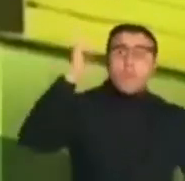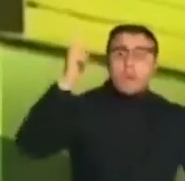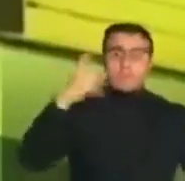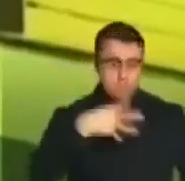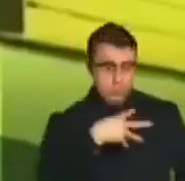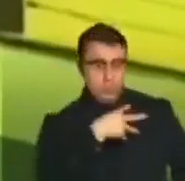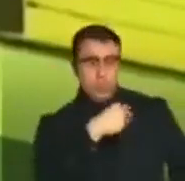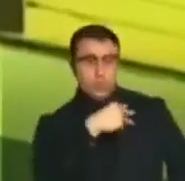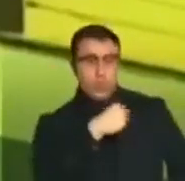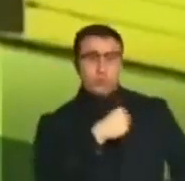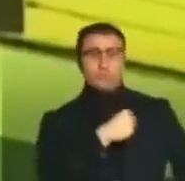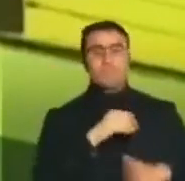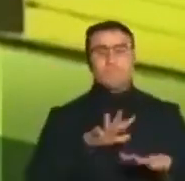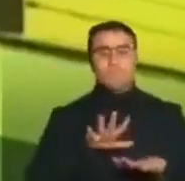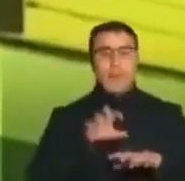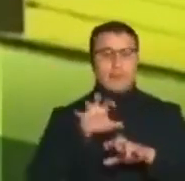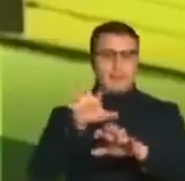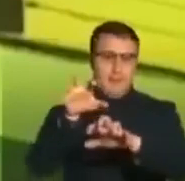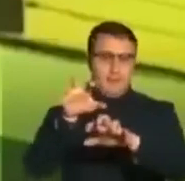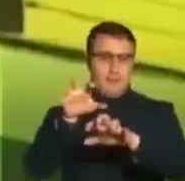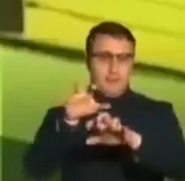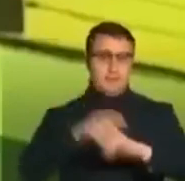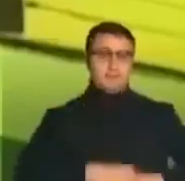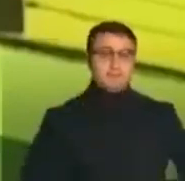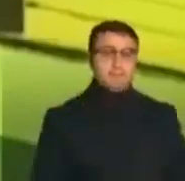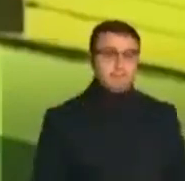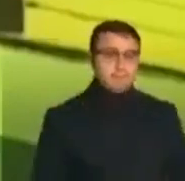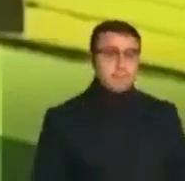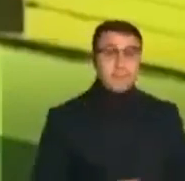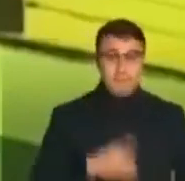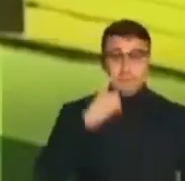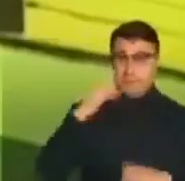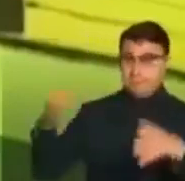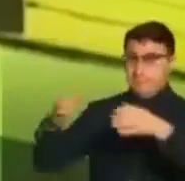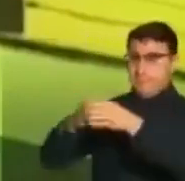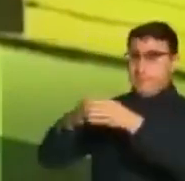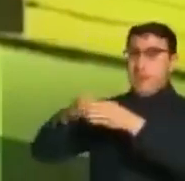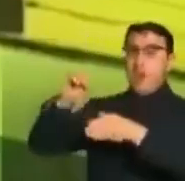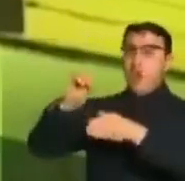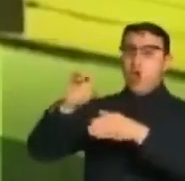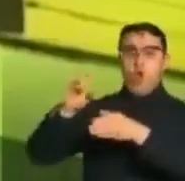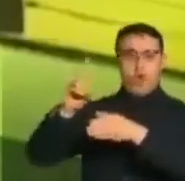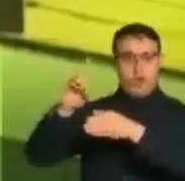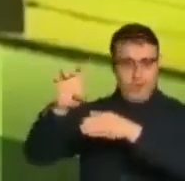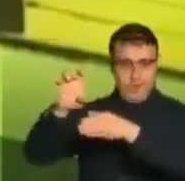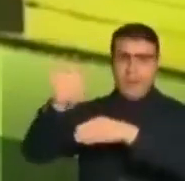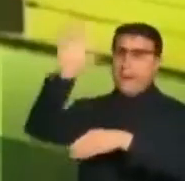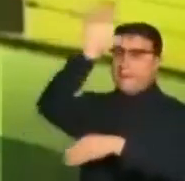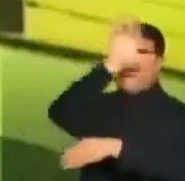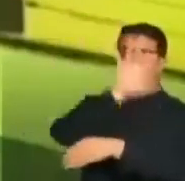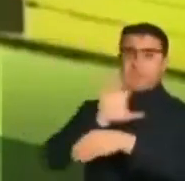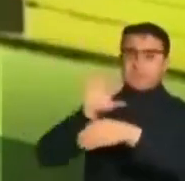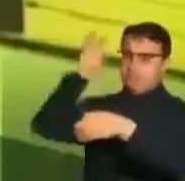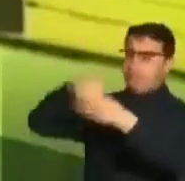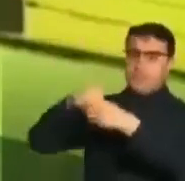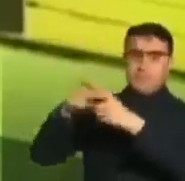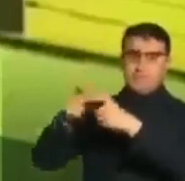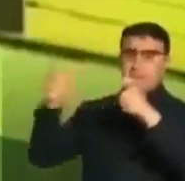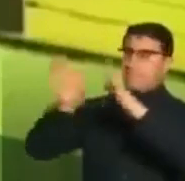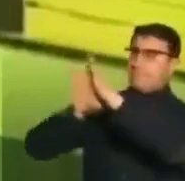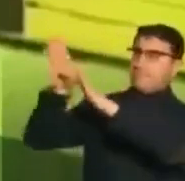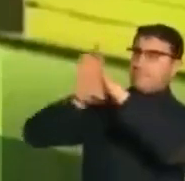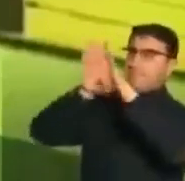De acuerdo con la OCDE, a la cual pertenecemos, una asociación de países, la mayoría